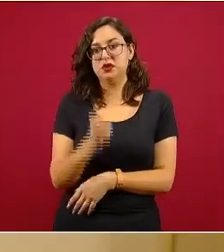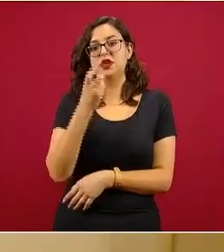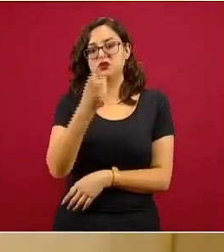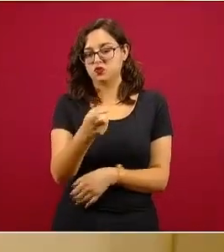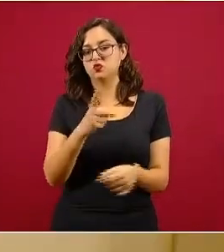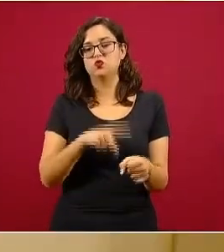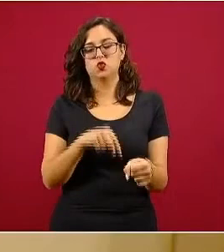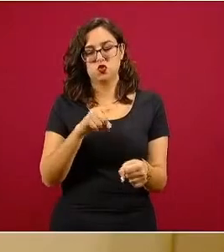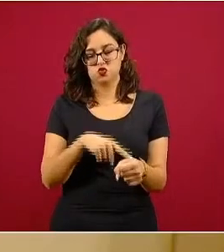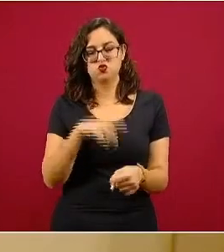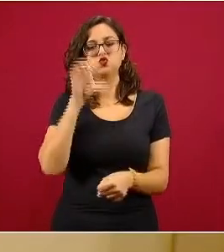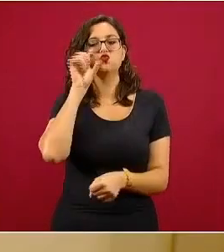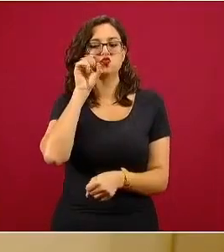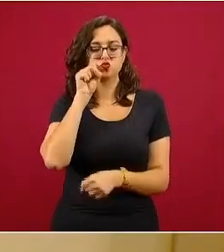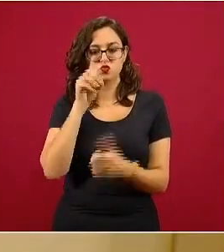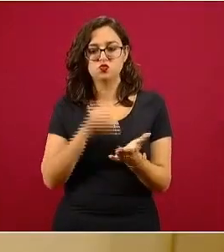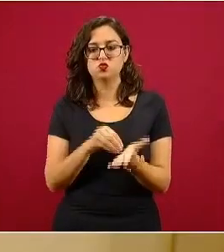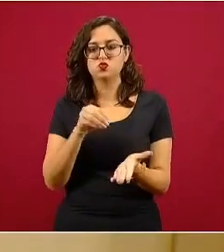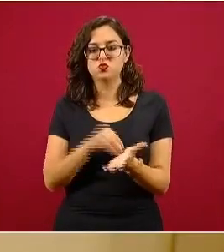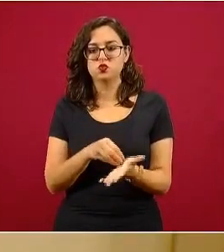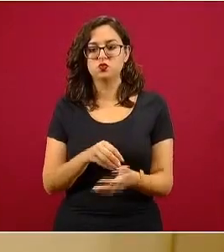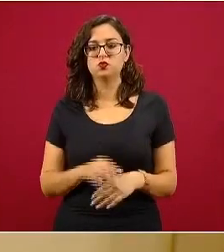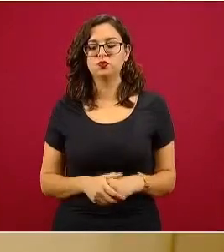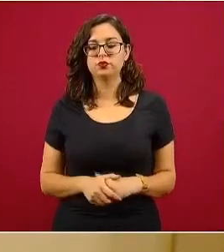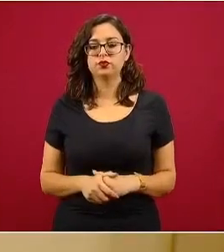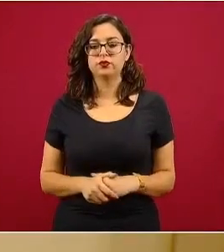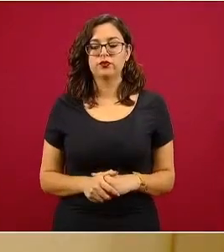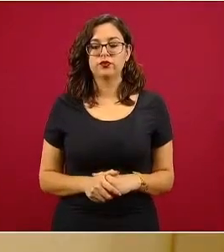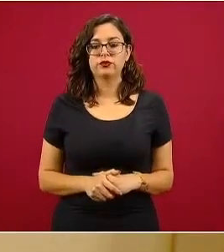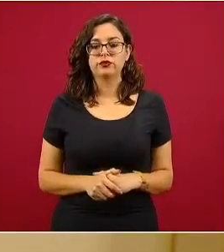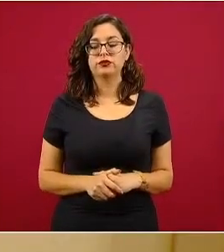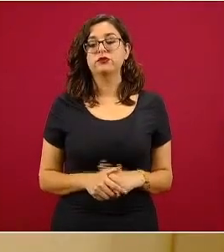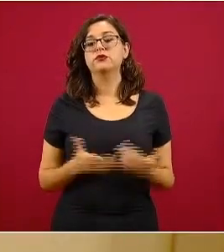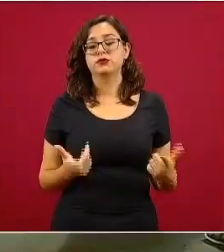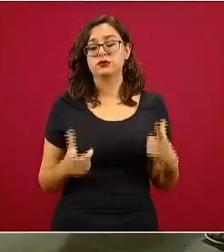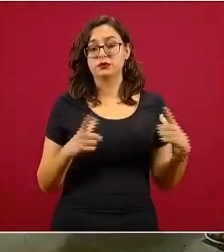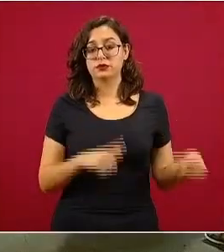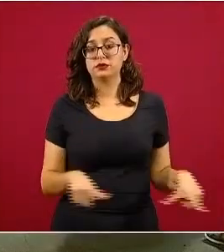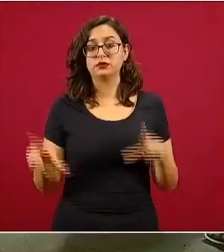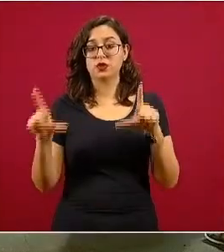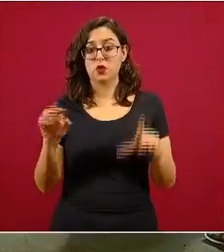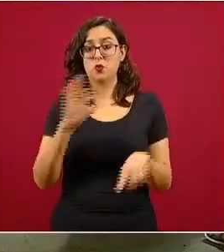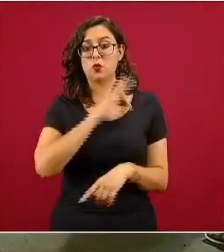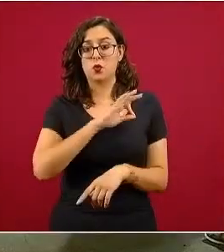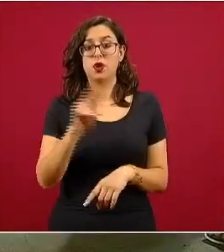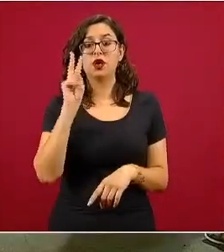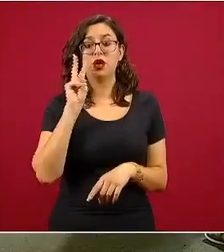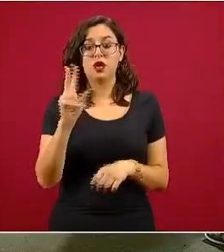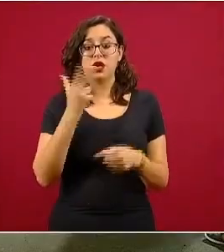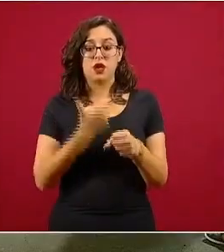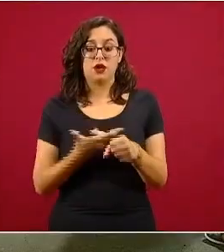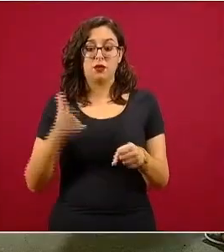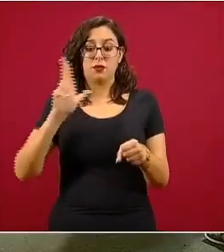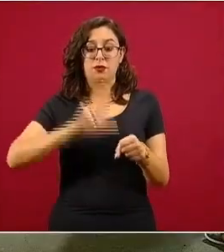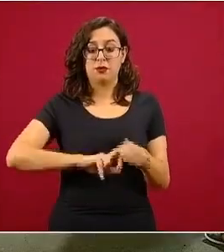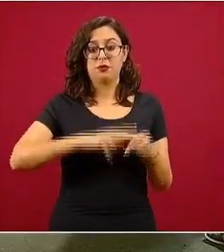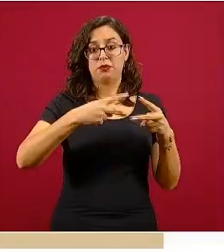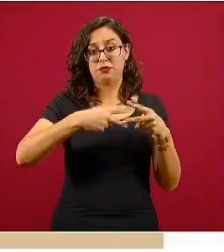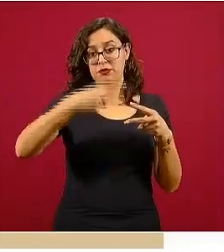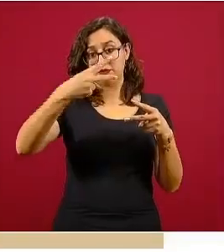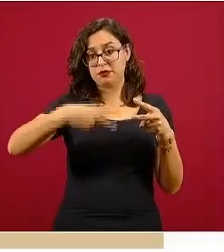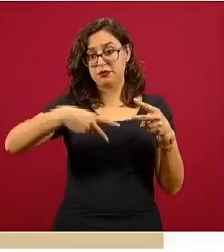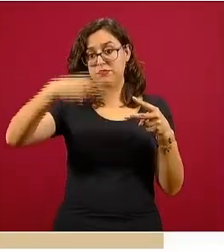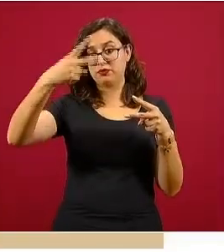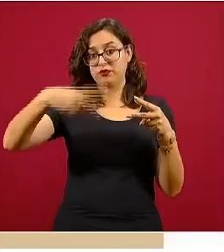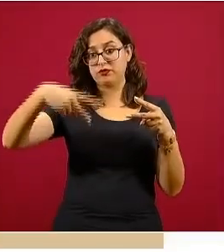naranja. Veamos la siguiente. Y aquí está precisamente el comportamiento de las hospitalizaciones, que en base a la curva que veíamos